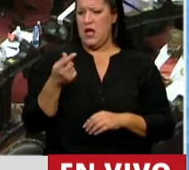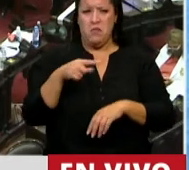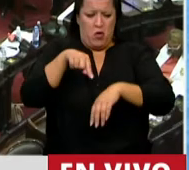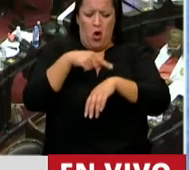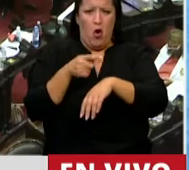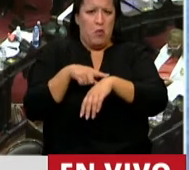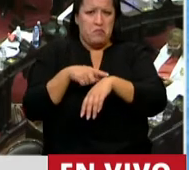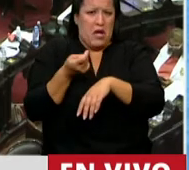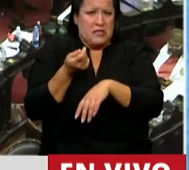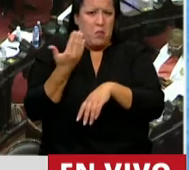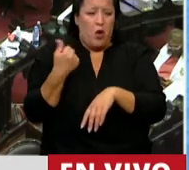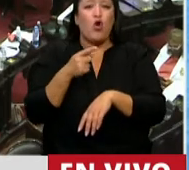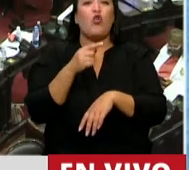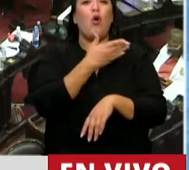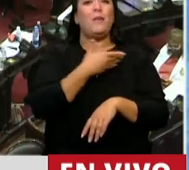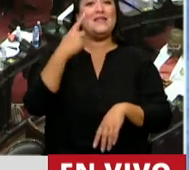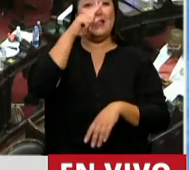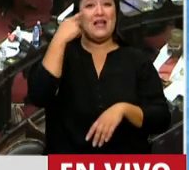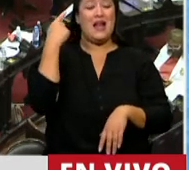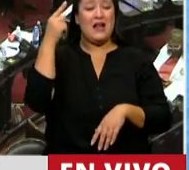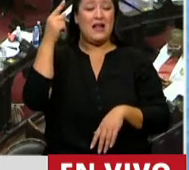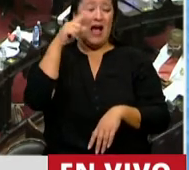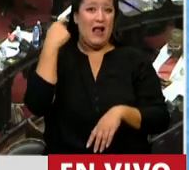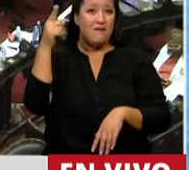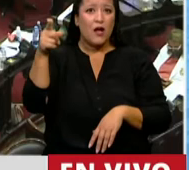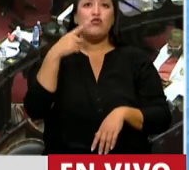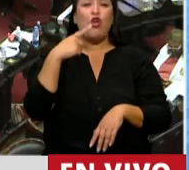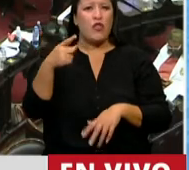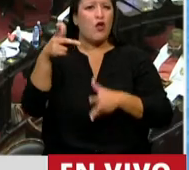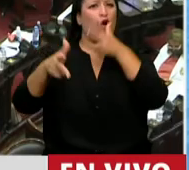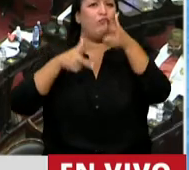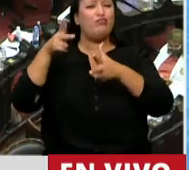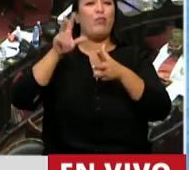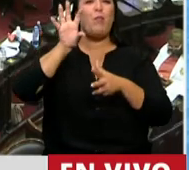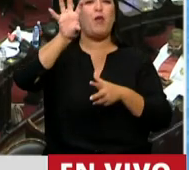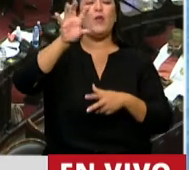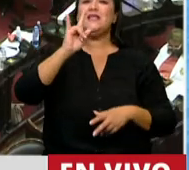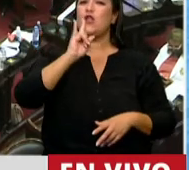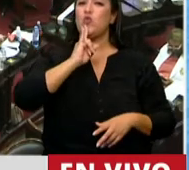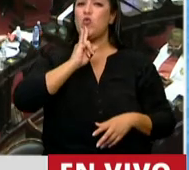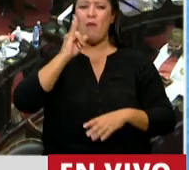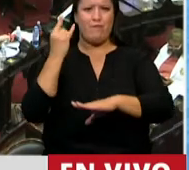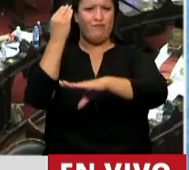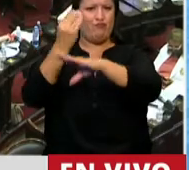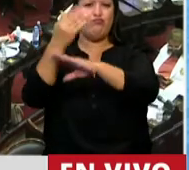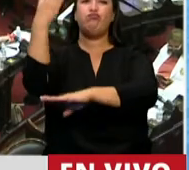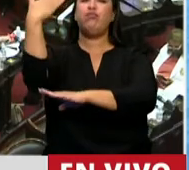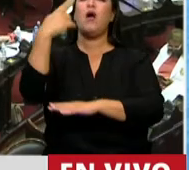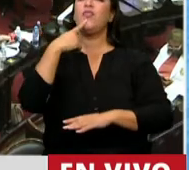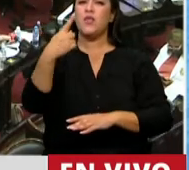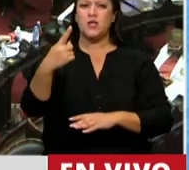horas el presidente de la Nación ha tenido manifestaciones en la hermana provincia de Tucumán